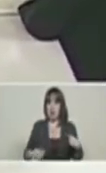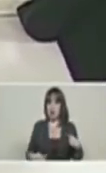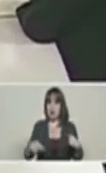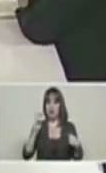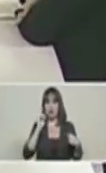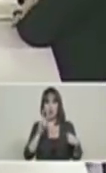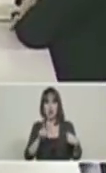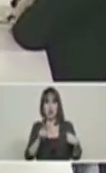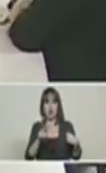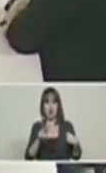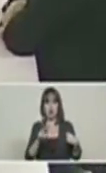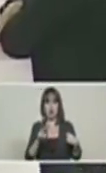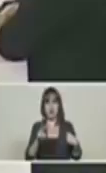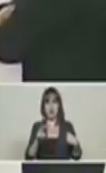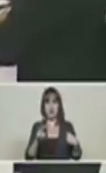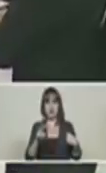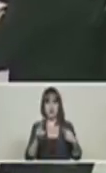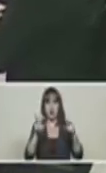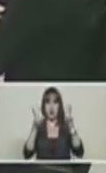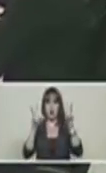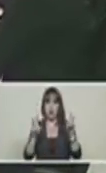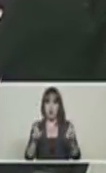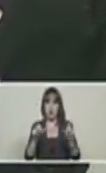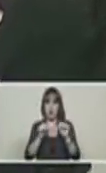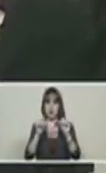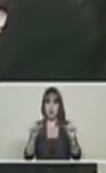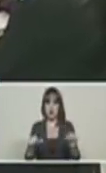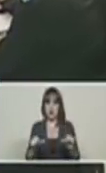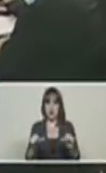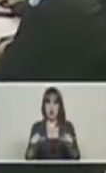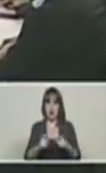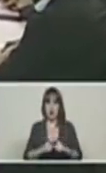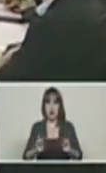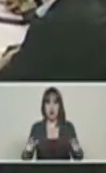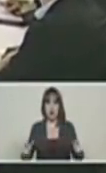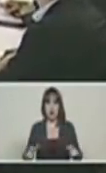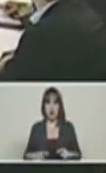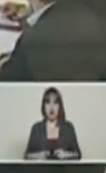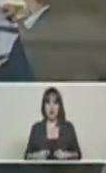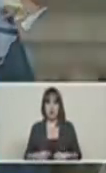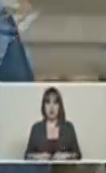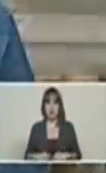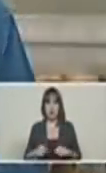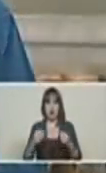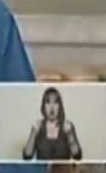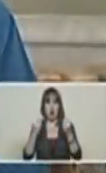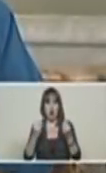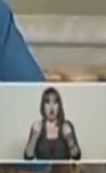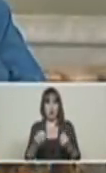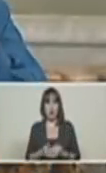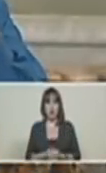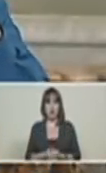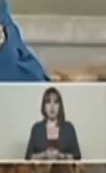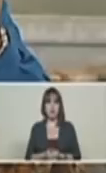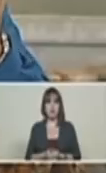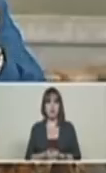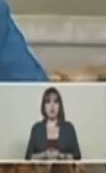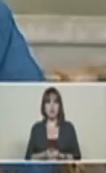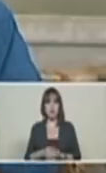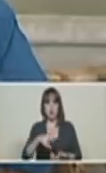viendo un nuevo sistema general que va a funcionar. Aprobé al